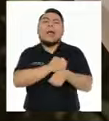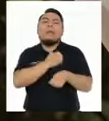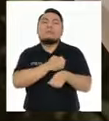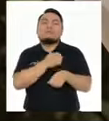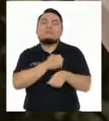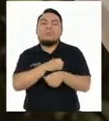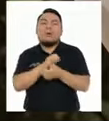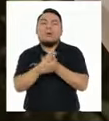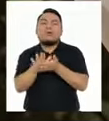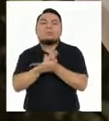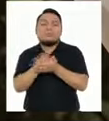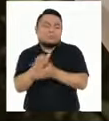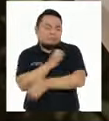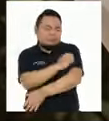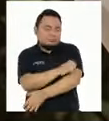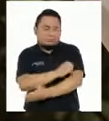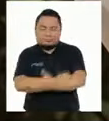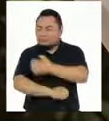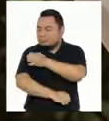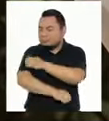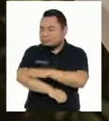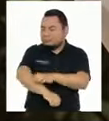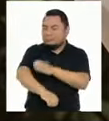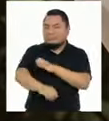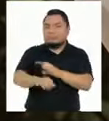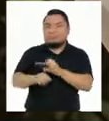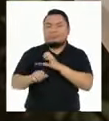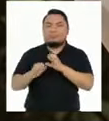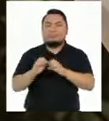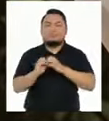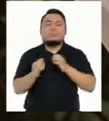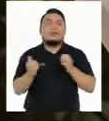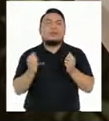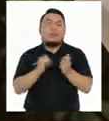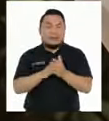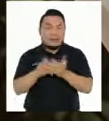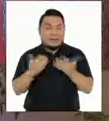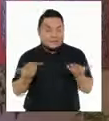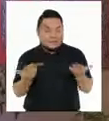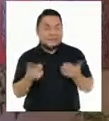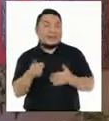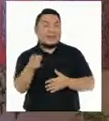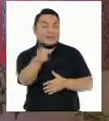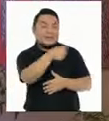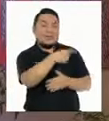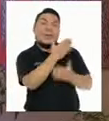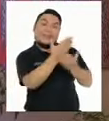niñas y los niños vendría a ser las manos.